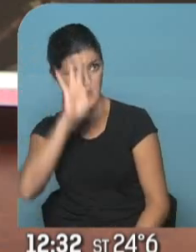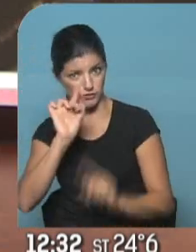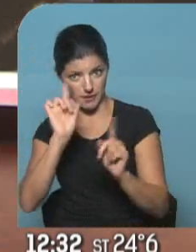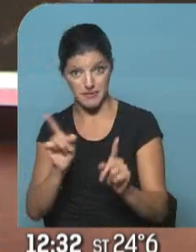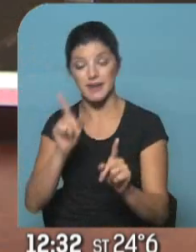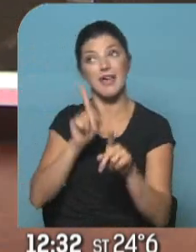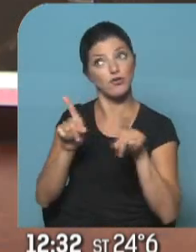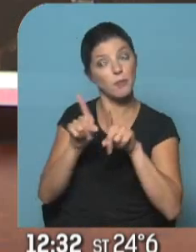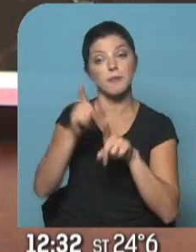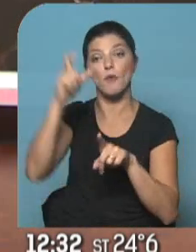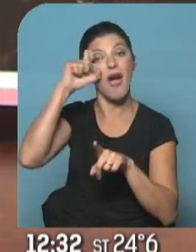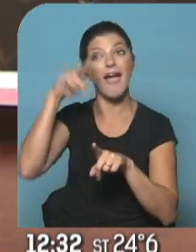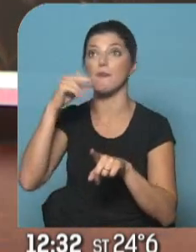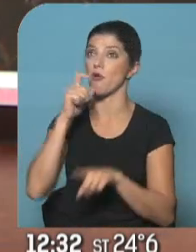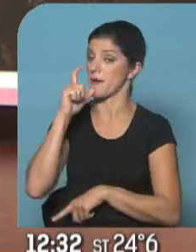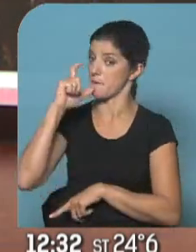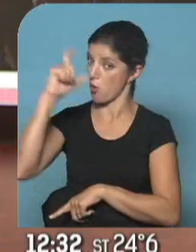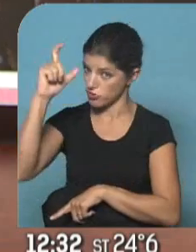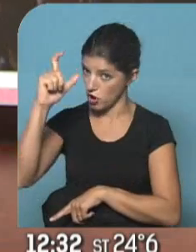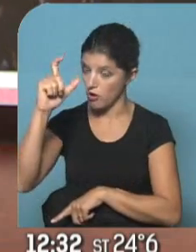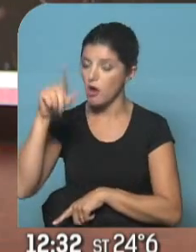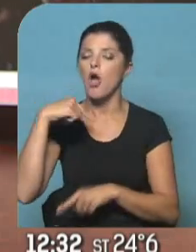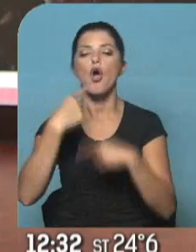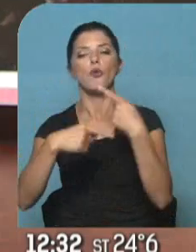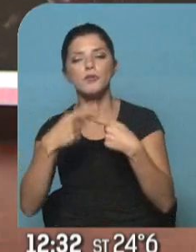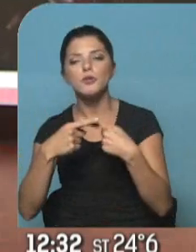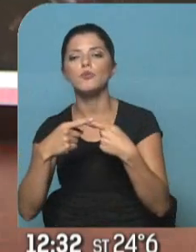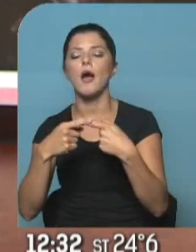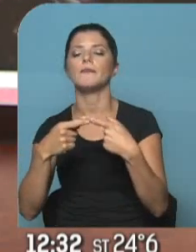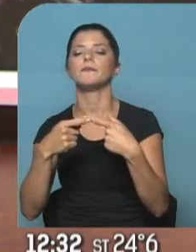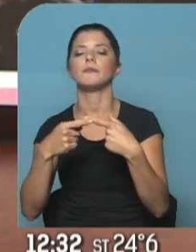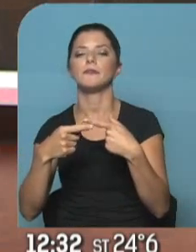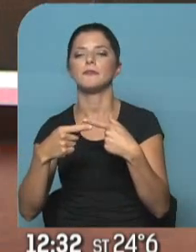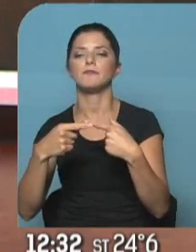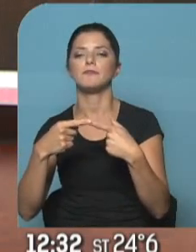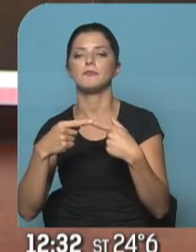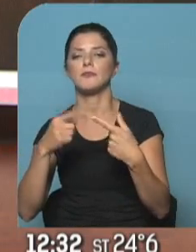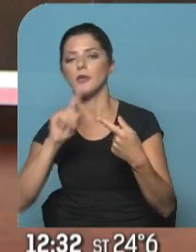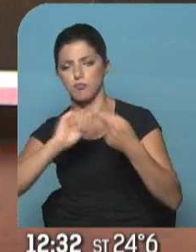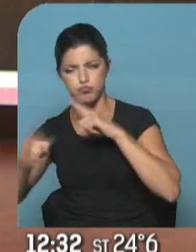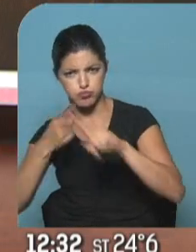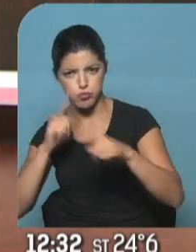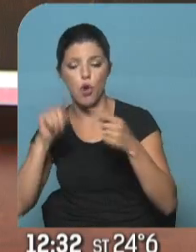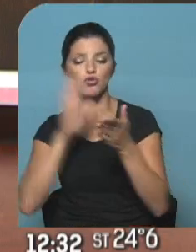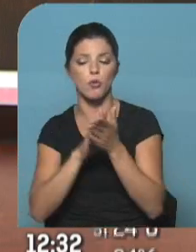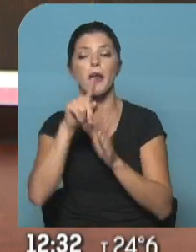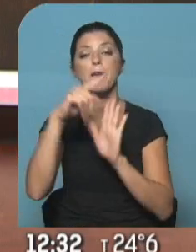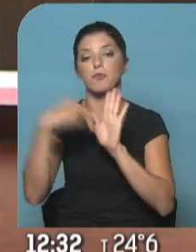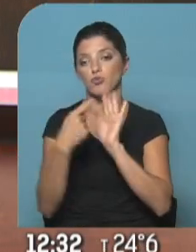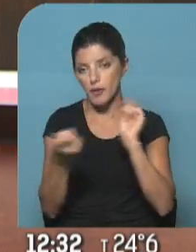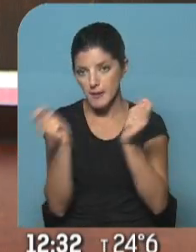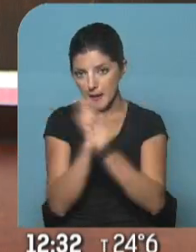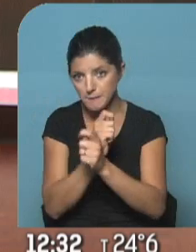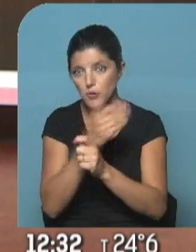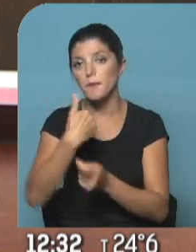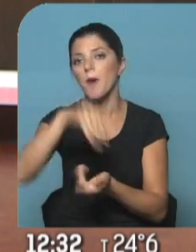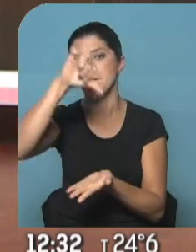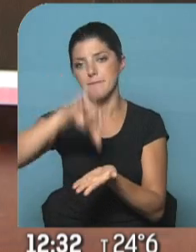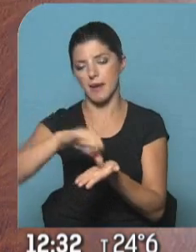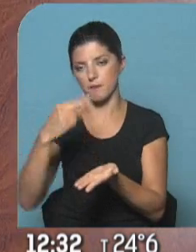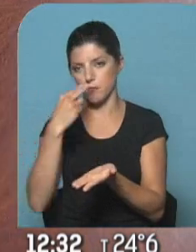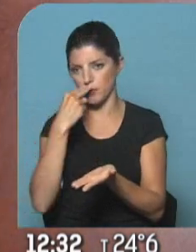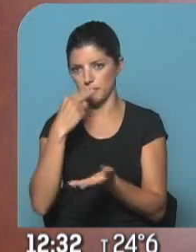Evo Morales hacia esto, sigue la discusión, sigue el debate en este particular proceso de transformación que vive el país de